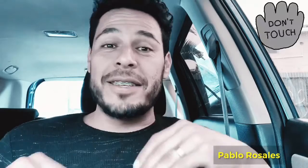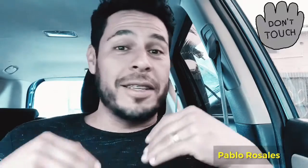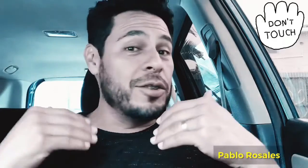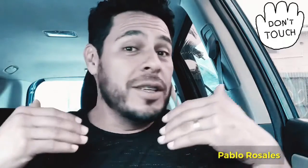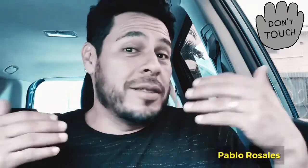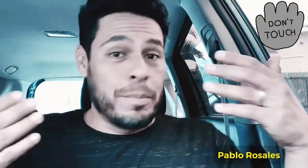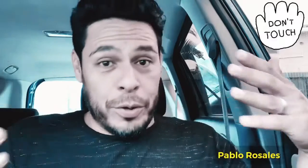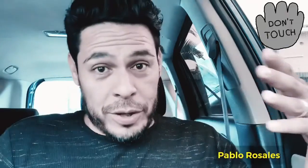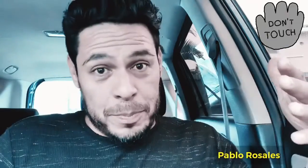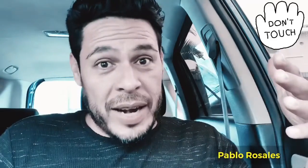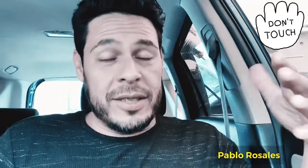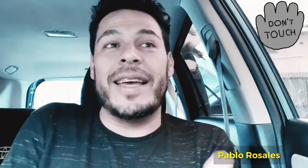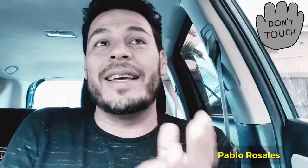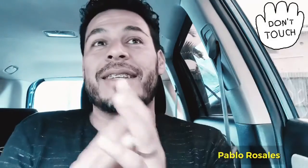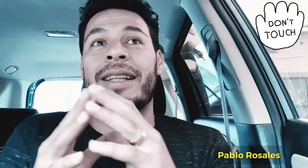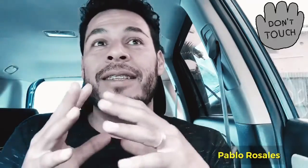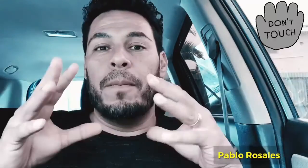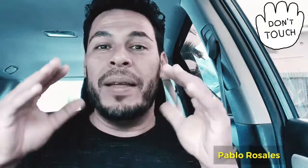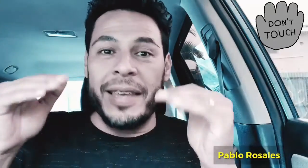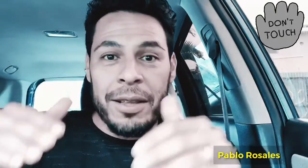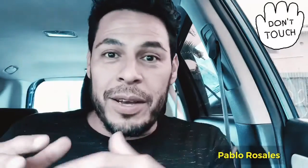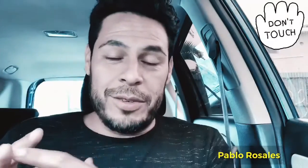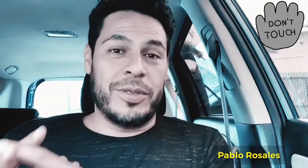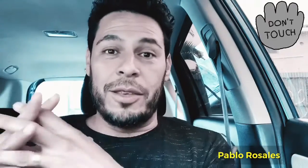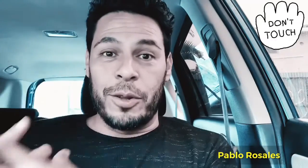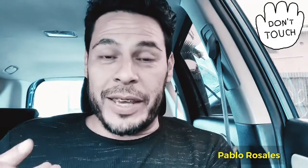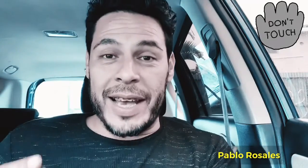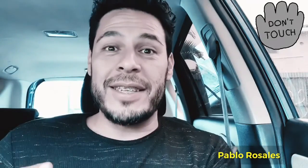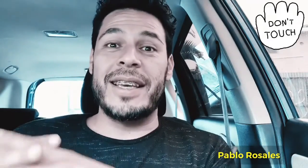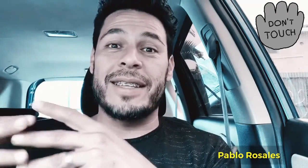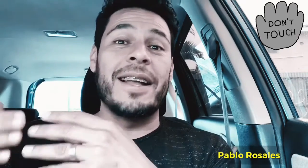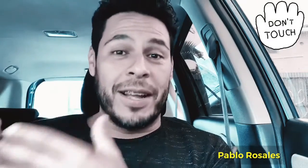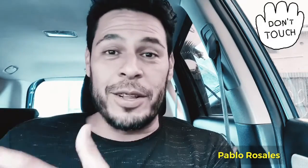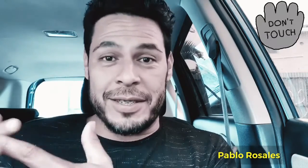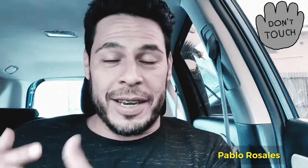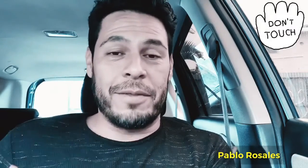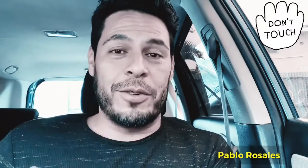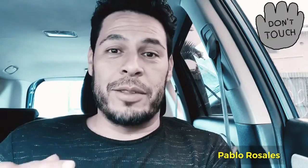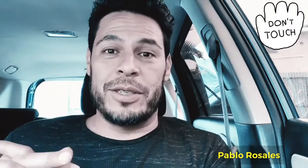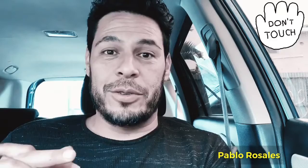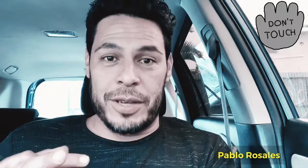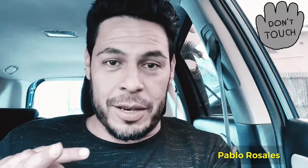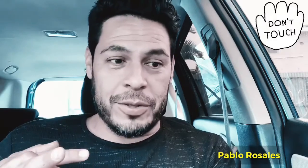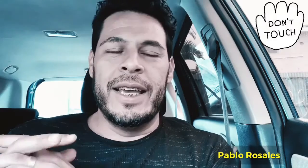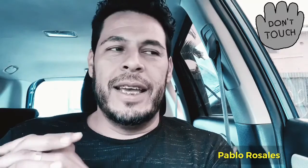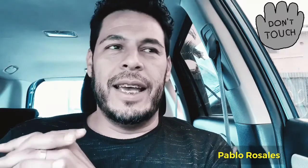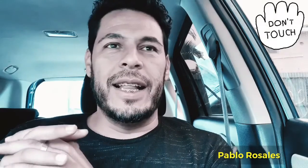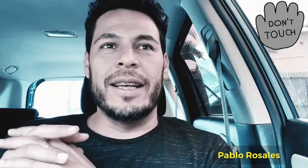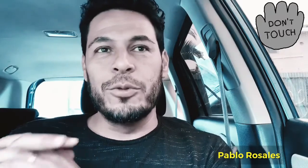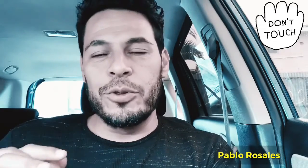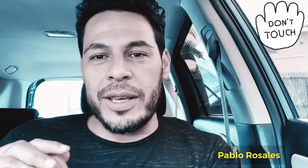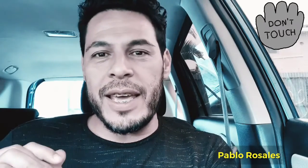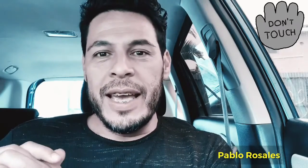estas malas intenciones están por todas partes y están metiendo ahí sus ideologías y están lavándole el cerebro a nuestros hijos.